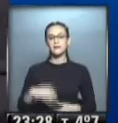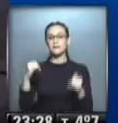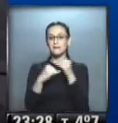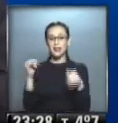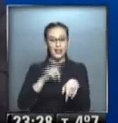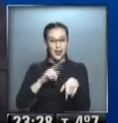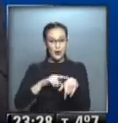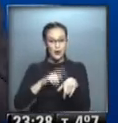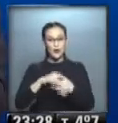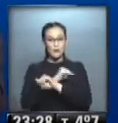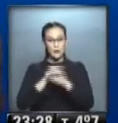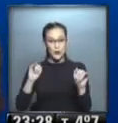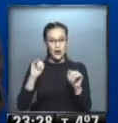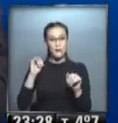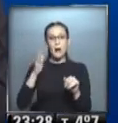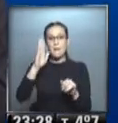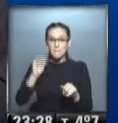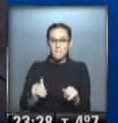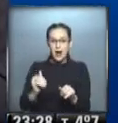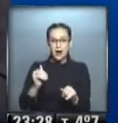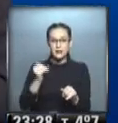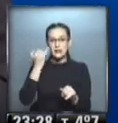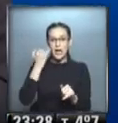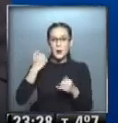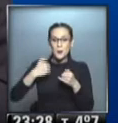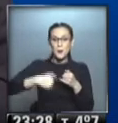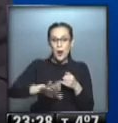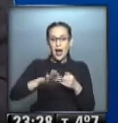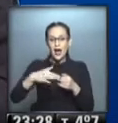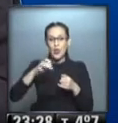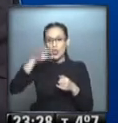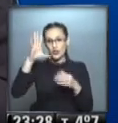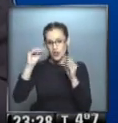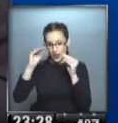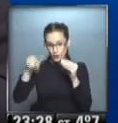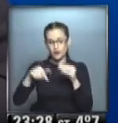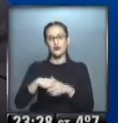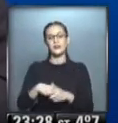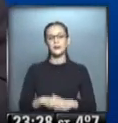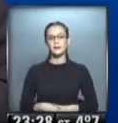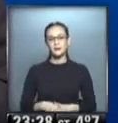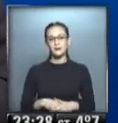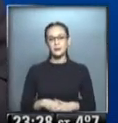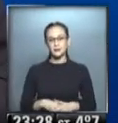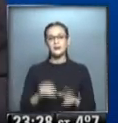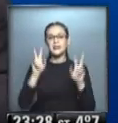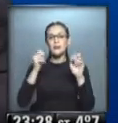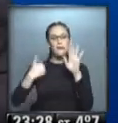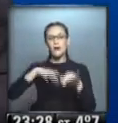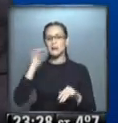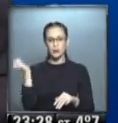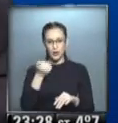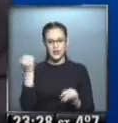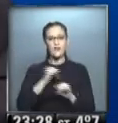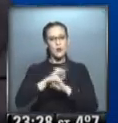Es martes y vamos a terminar casi sobre el miércoles, ¿eh? Tenemos media hora para compartir con ustedes de mucha información, lo más importante, lo